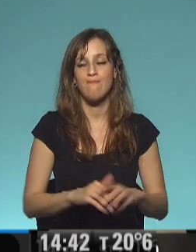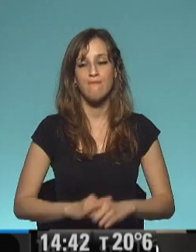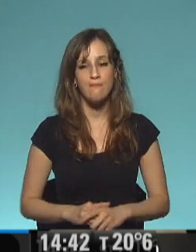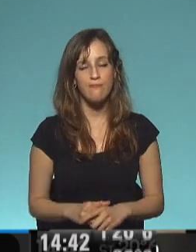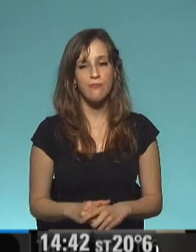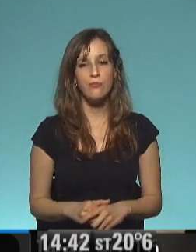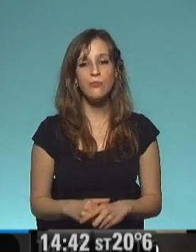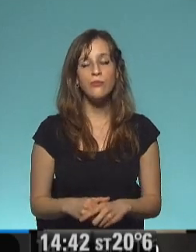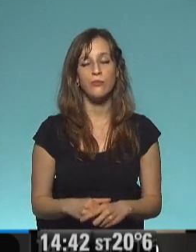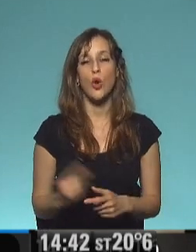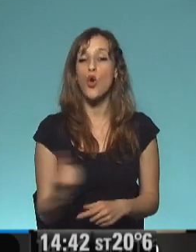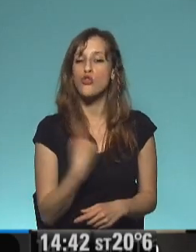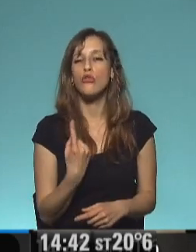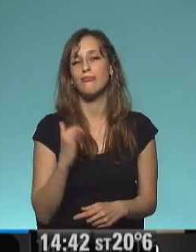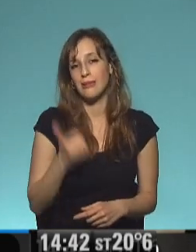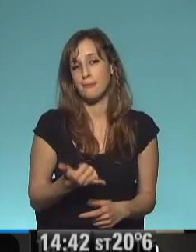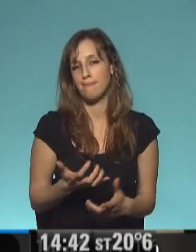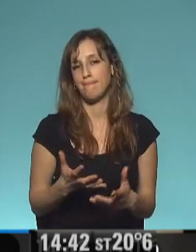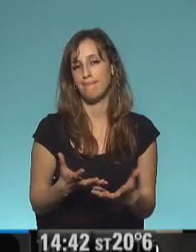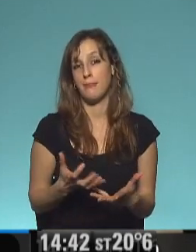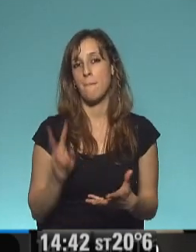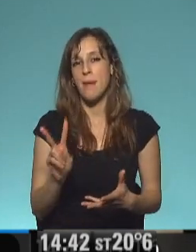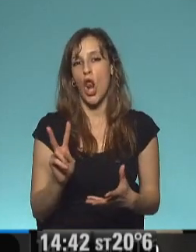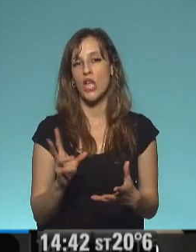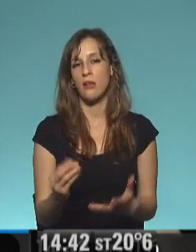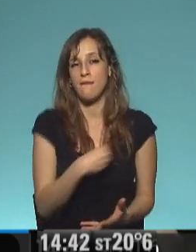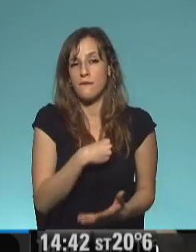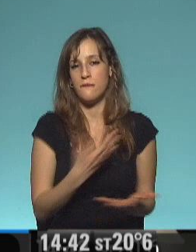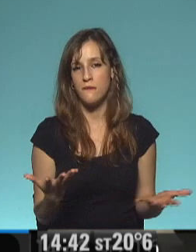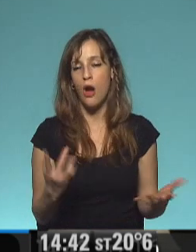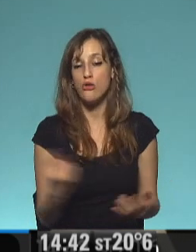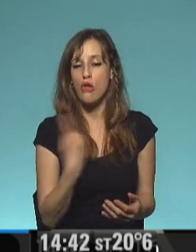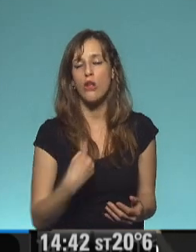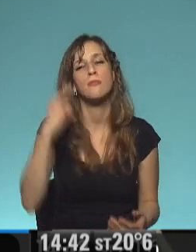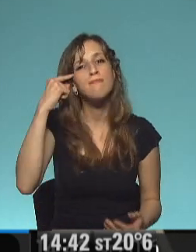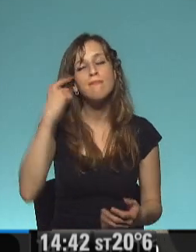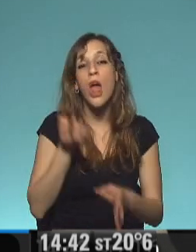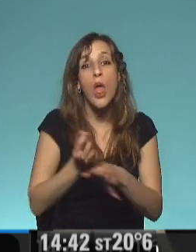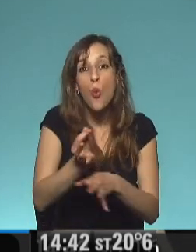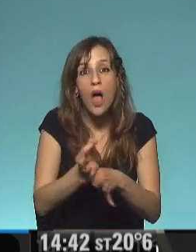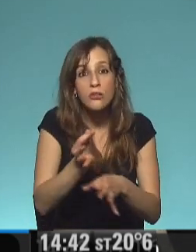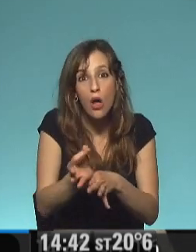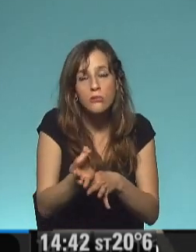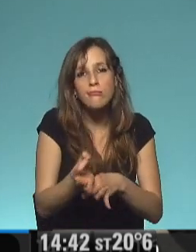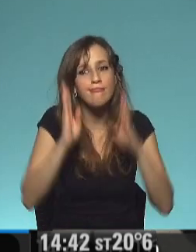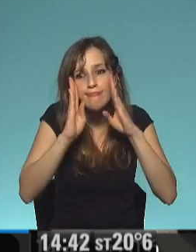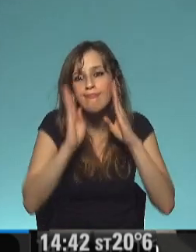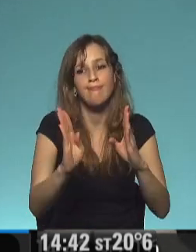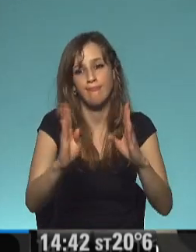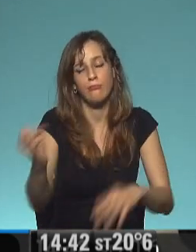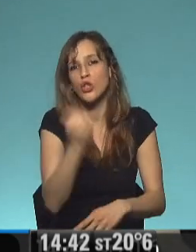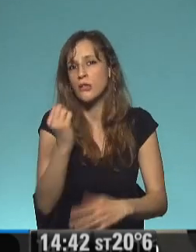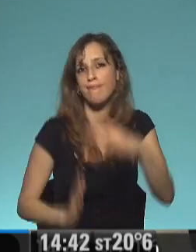nosotros somos peronistas. Y como somos peronistas, para nosotros la educación es un tema central.